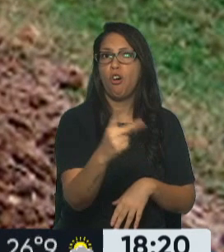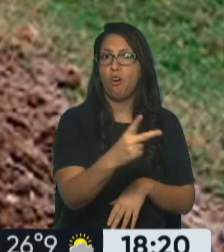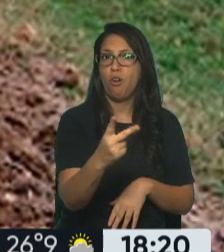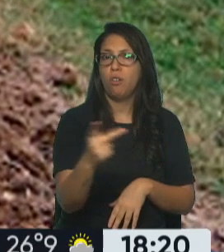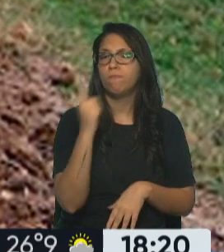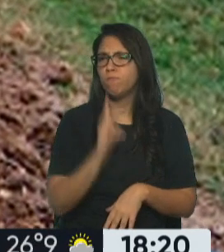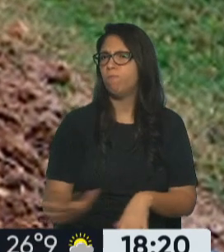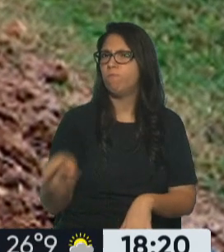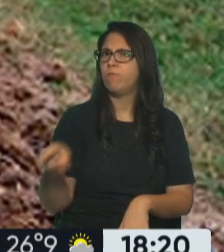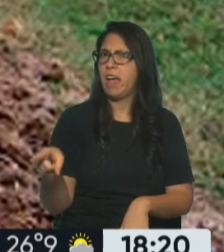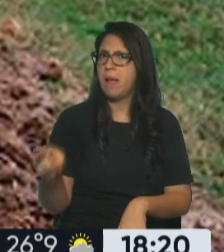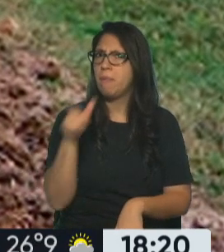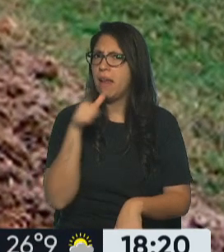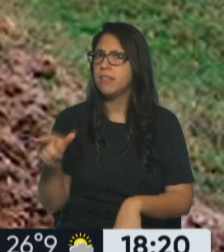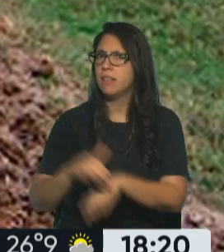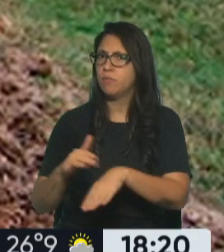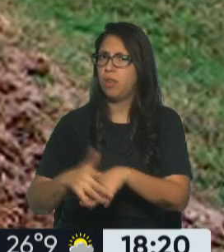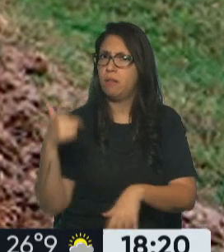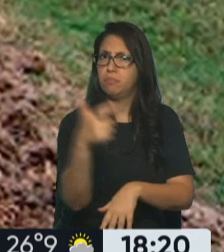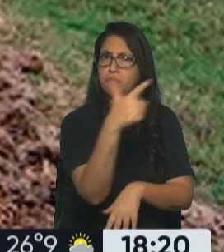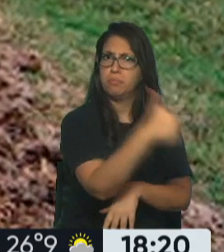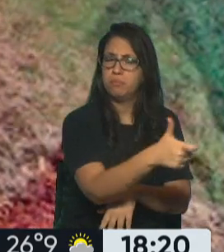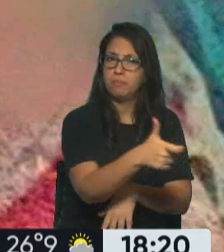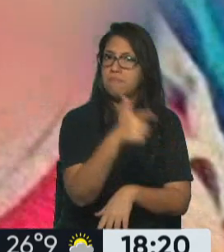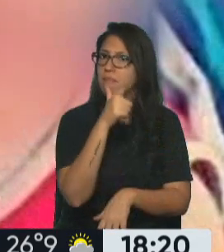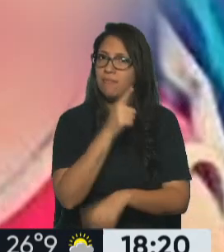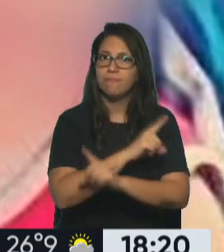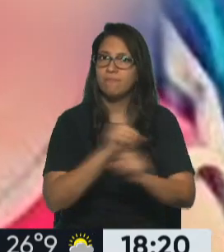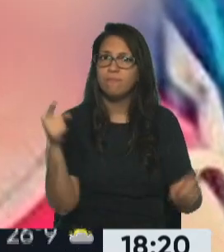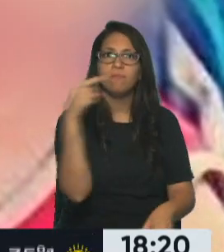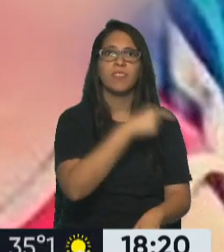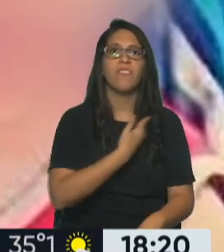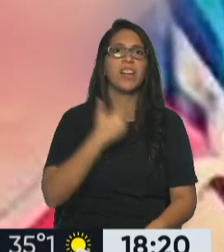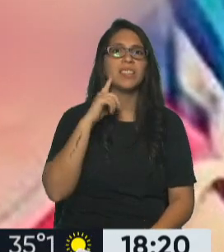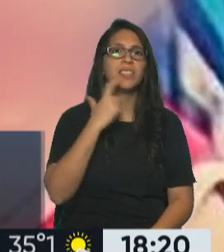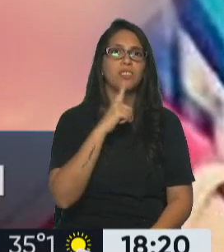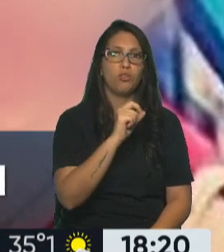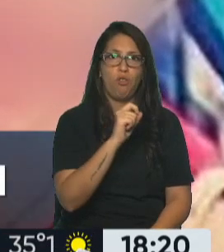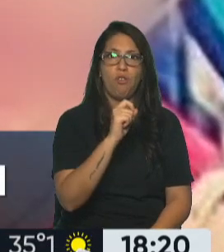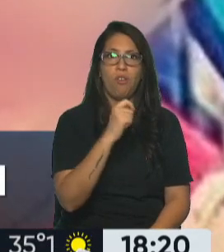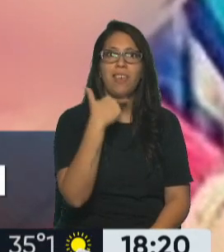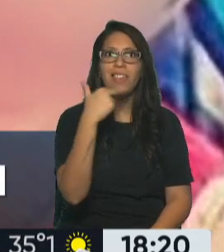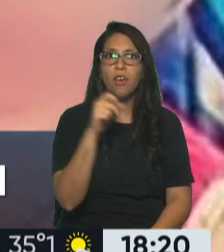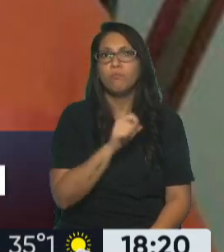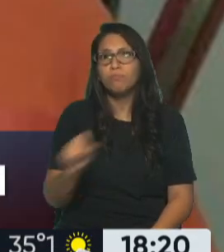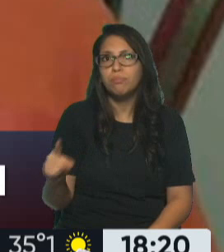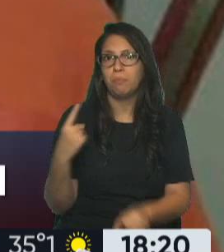de ambos. El fiscal va a indagar a Francisco, a Reddy, el que